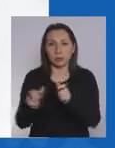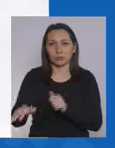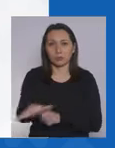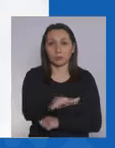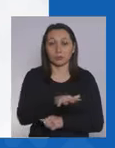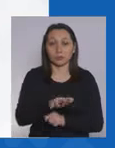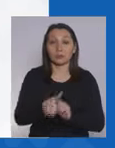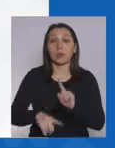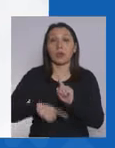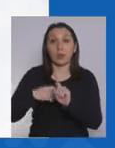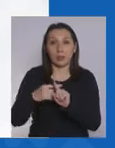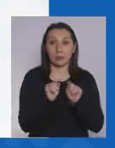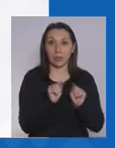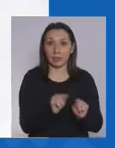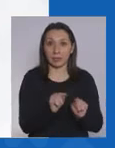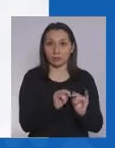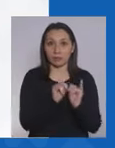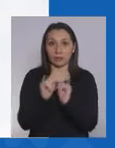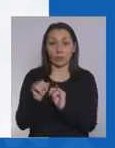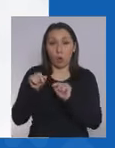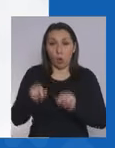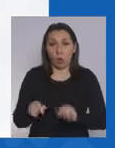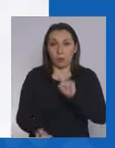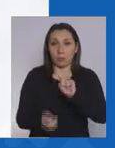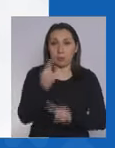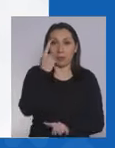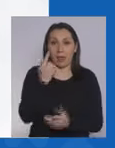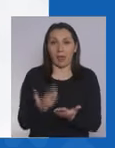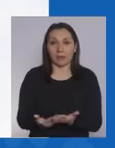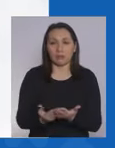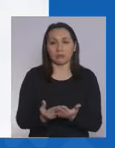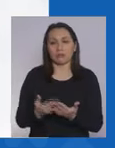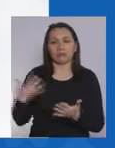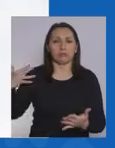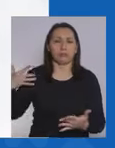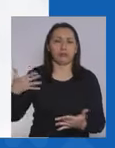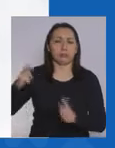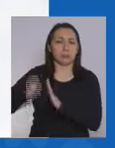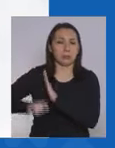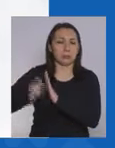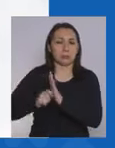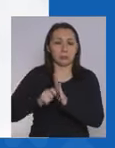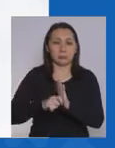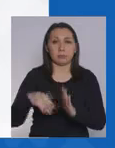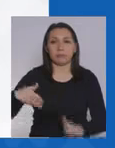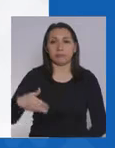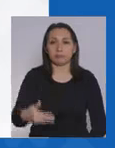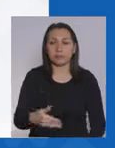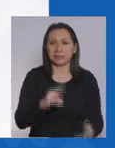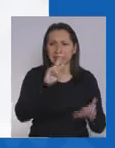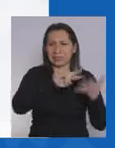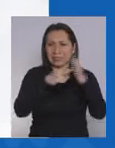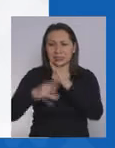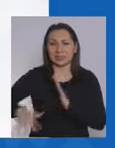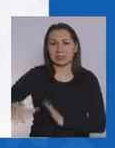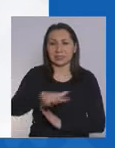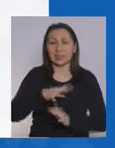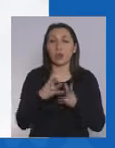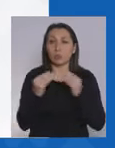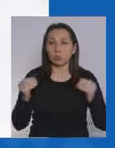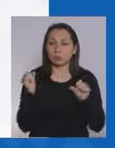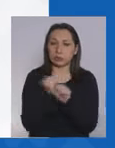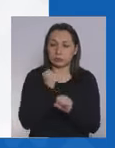además de eso hoy por primera vez después de varios meses de vicisitudes y de